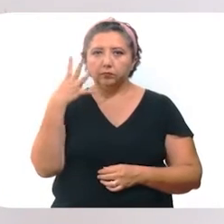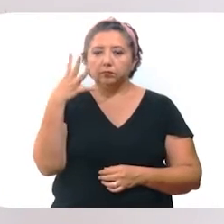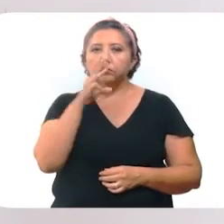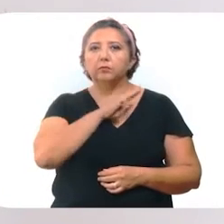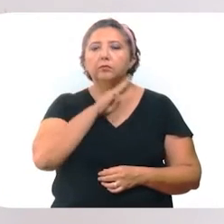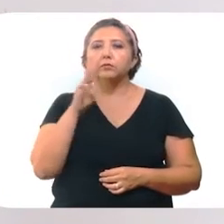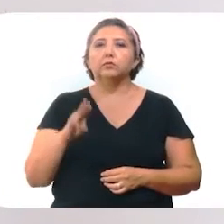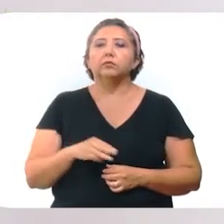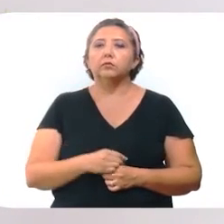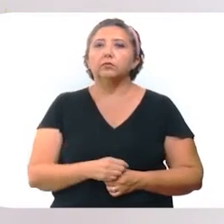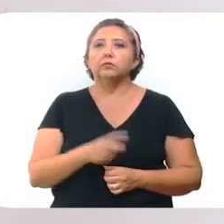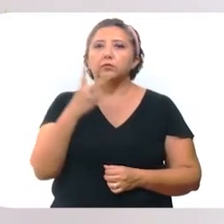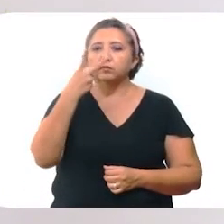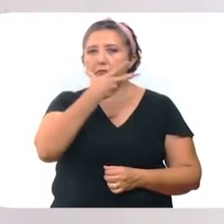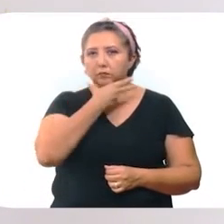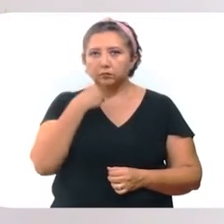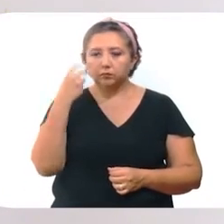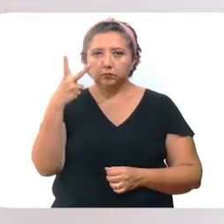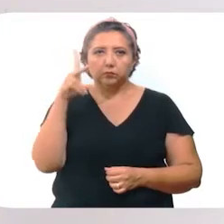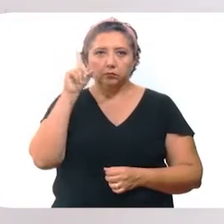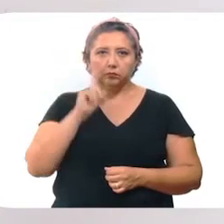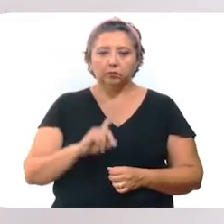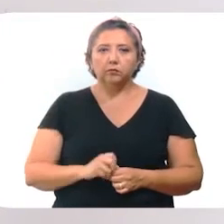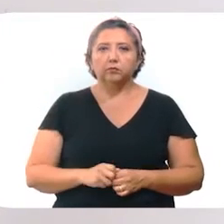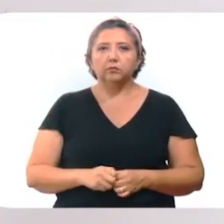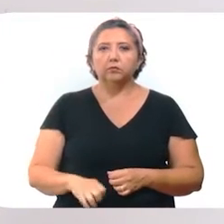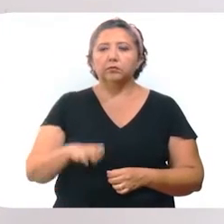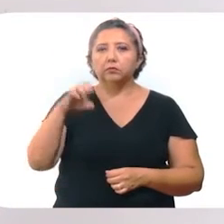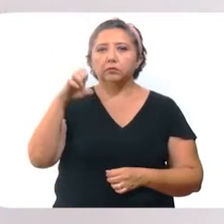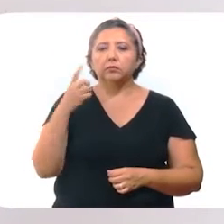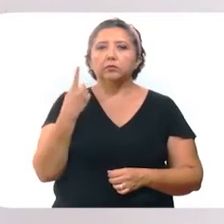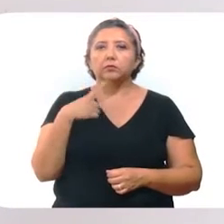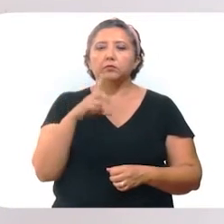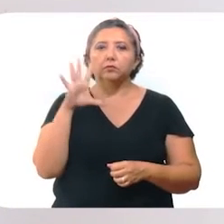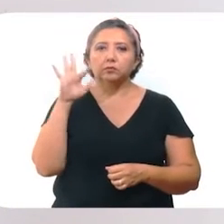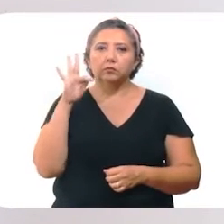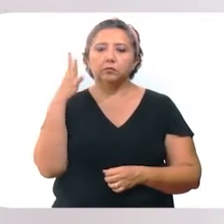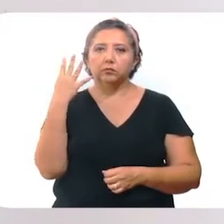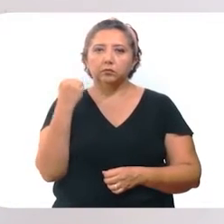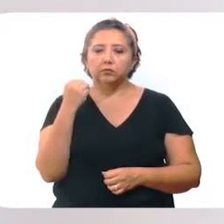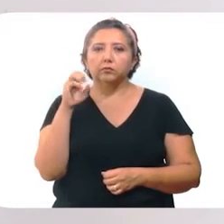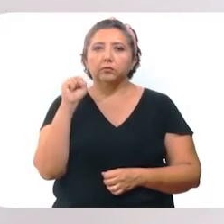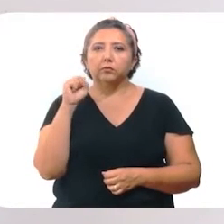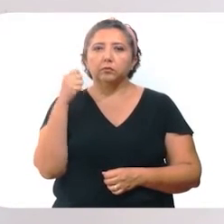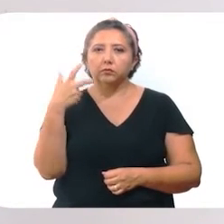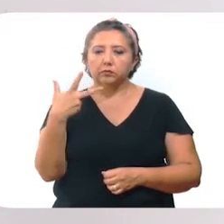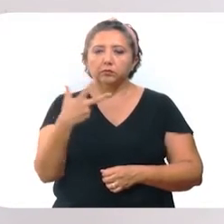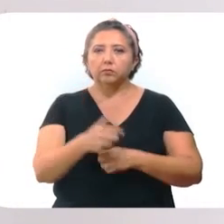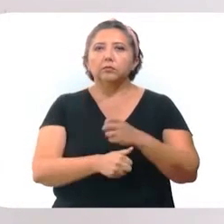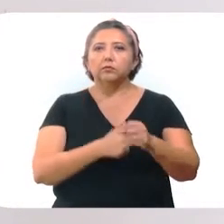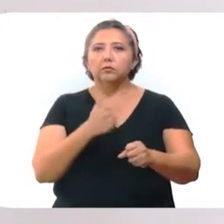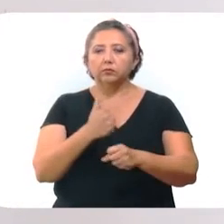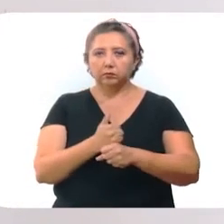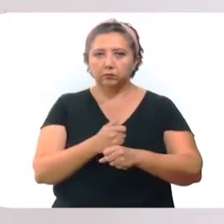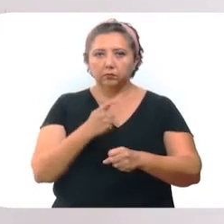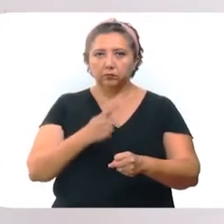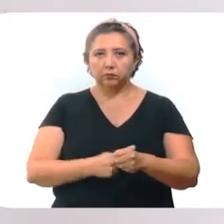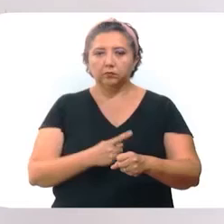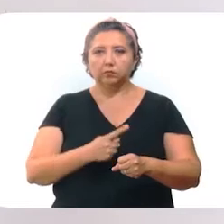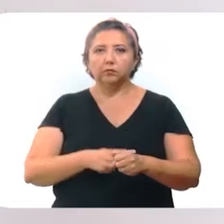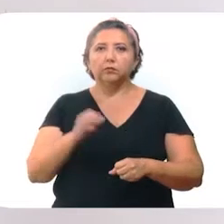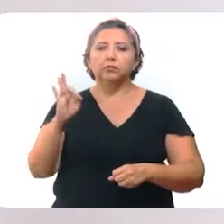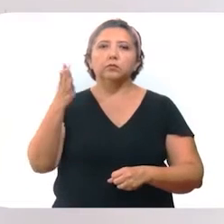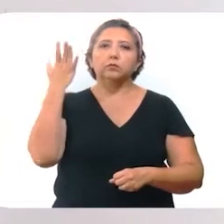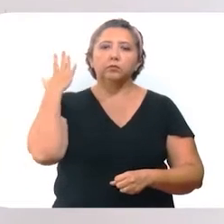4 fallecimientos, son 2 hombres y 2 mujeres, de un rango de edad de 49 a 68 años. Sus